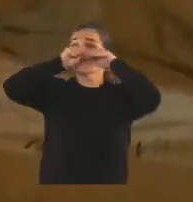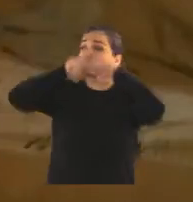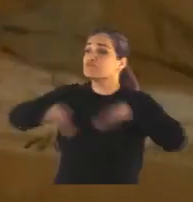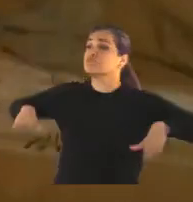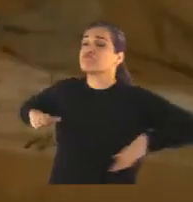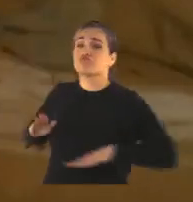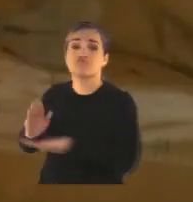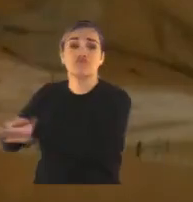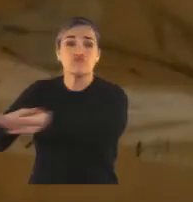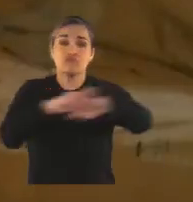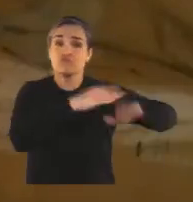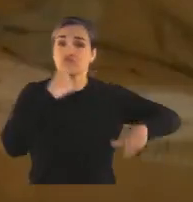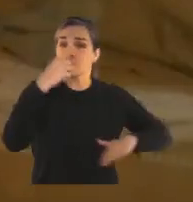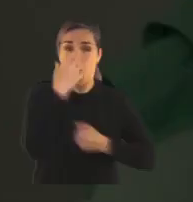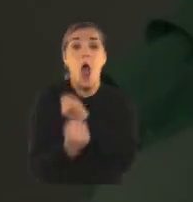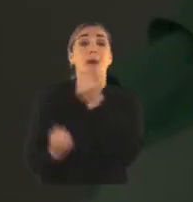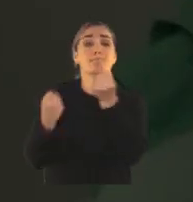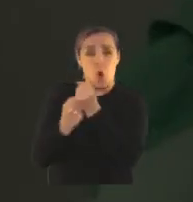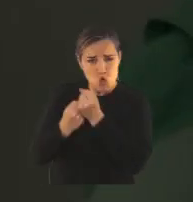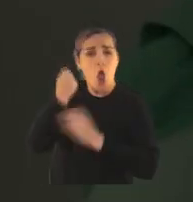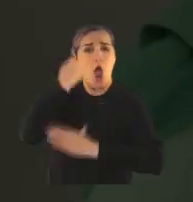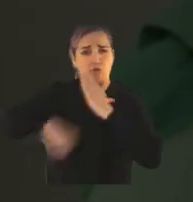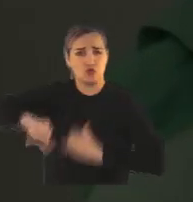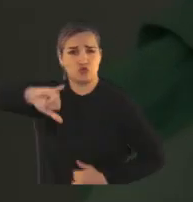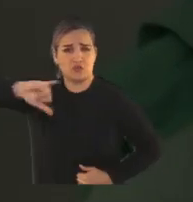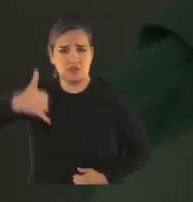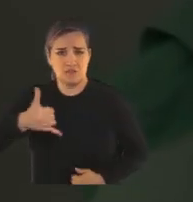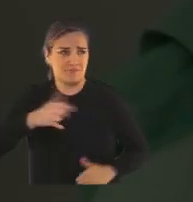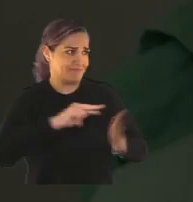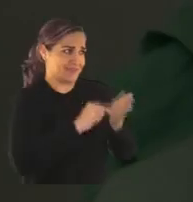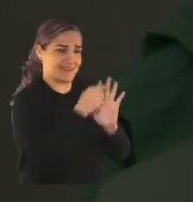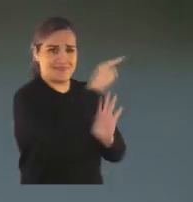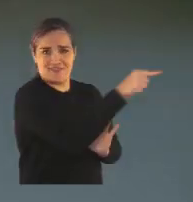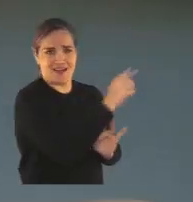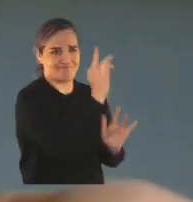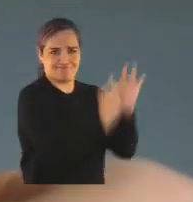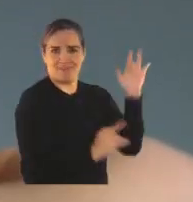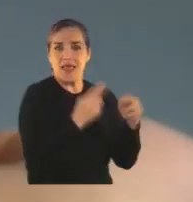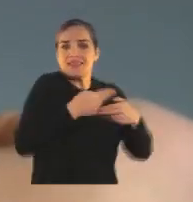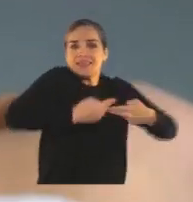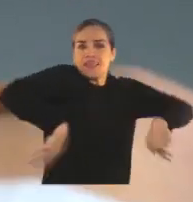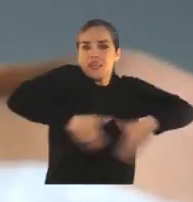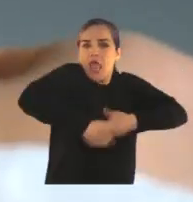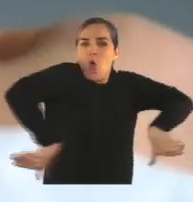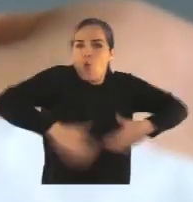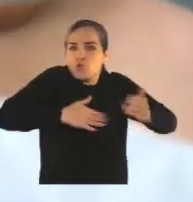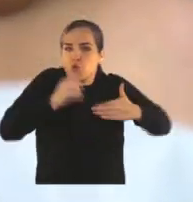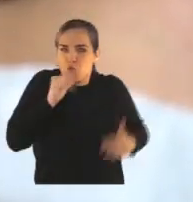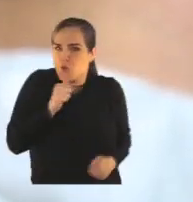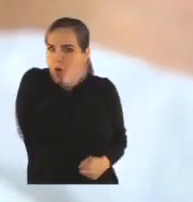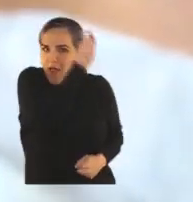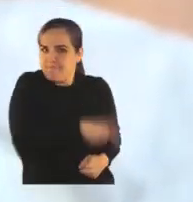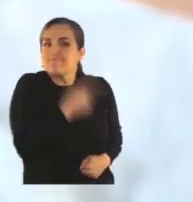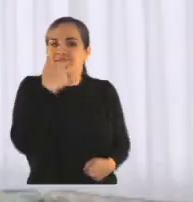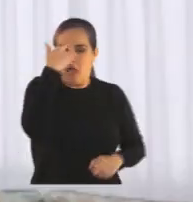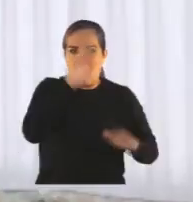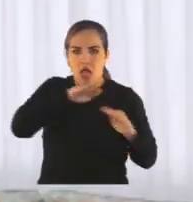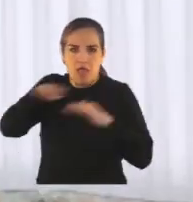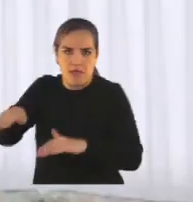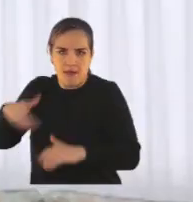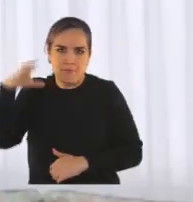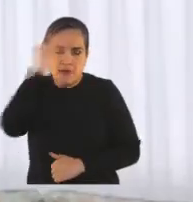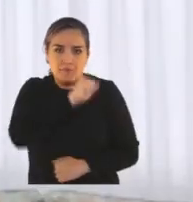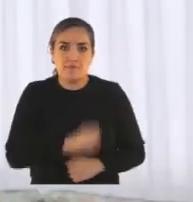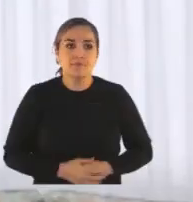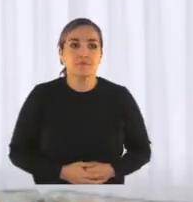diferentes oportunidades a favor del aborto, lo cual lo dejaría impedido para tramitar el caso. Por supuesto, las reacciones no se hicieron esperar. En